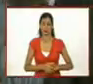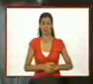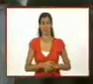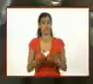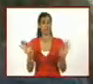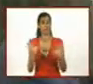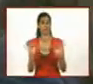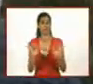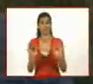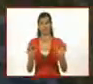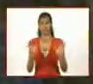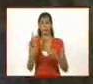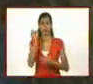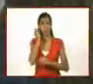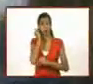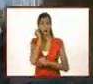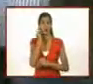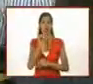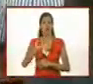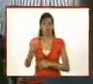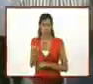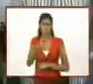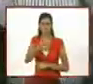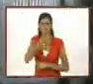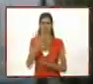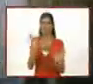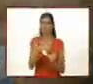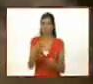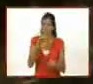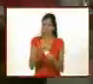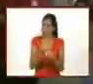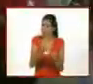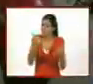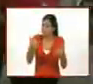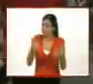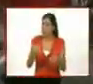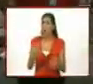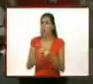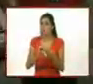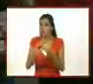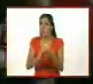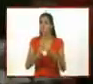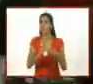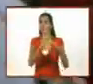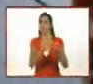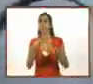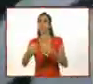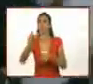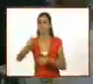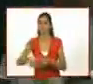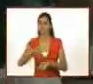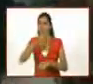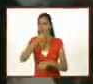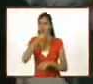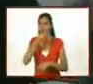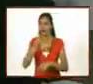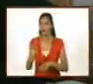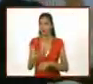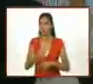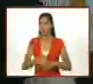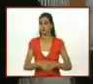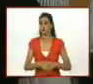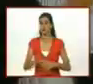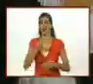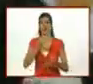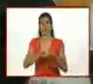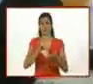Sin ningún reparo, Beatriz Adrián no oculta su falta de ética periodística al impedir la labor de su colega. No, Beatriz Adrián, lo hiciste.